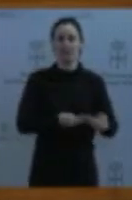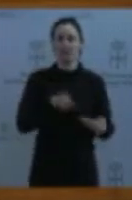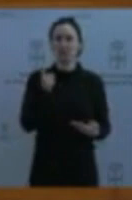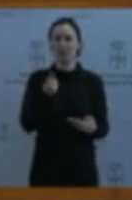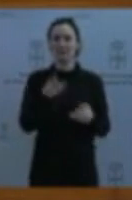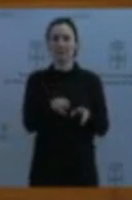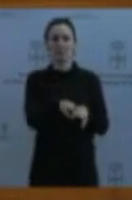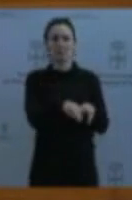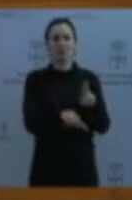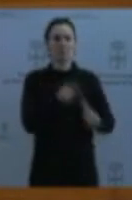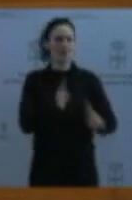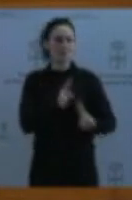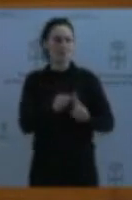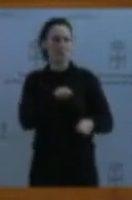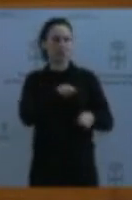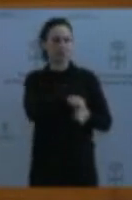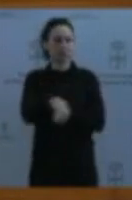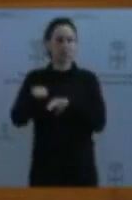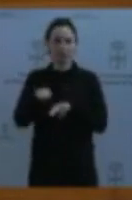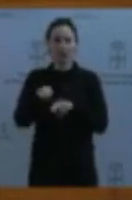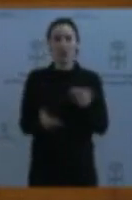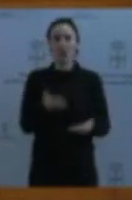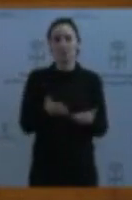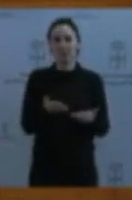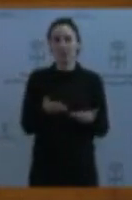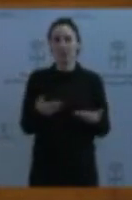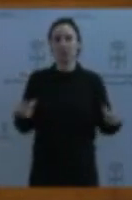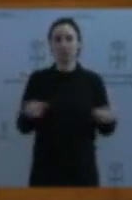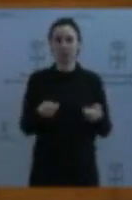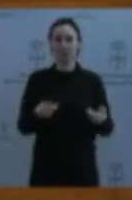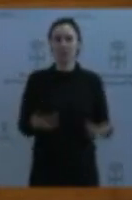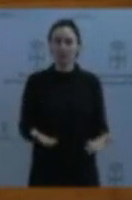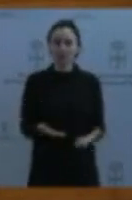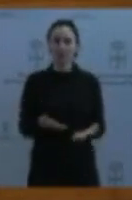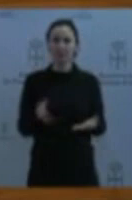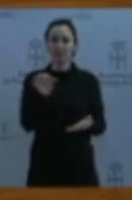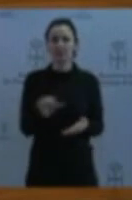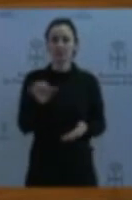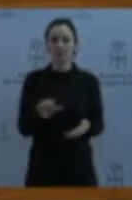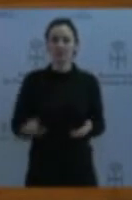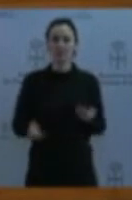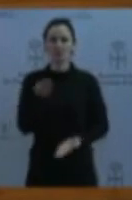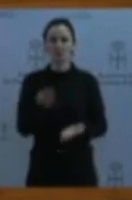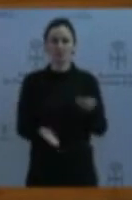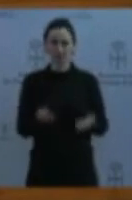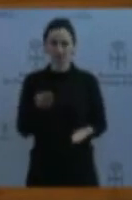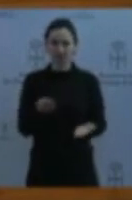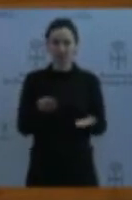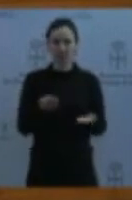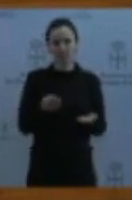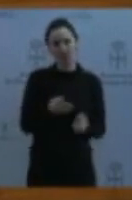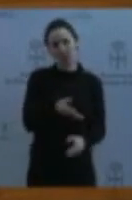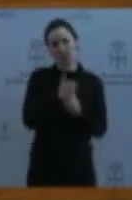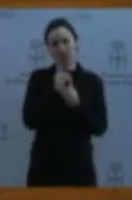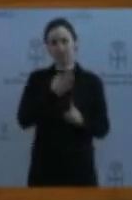Y por eso se publicaban semanalmente las estadísticas de los muertos, algo que reprochaban a Robert McNamara como si fuese un acto de frialdad y que en el fondo